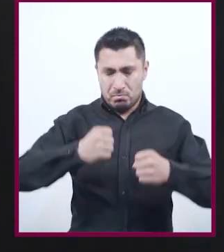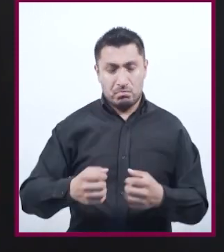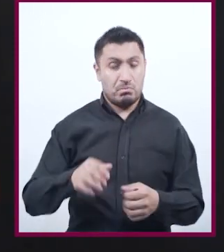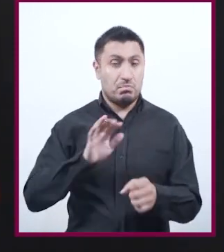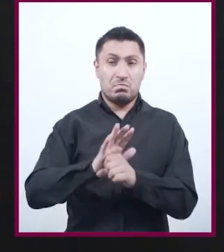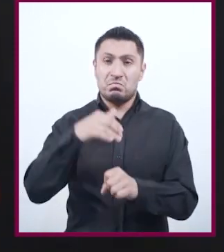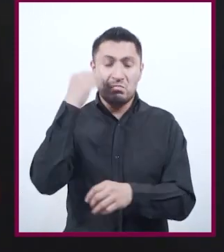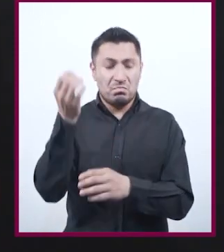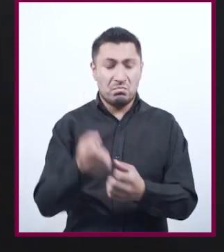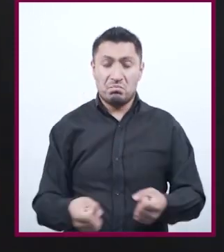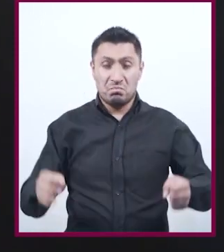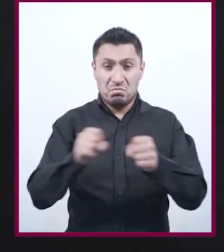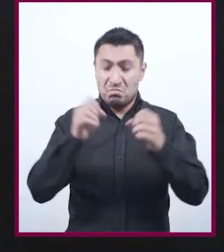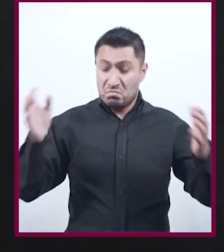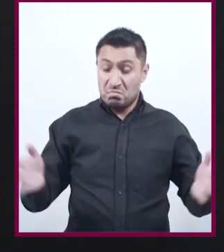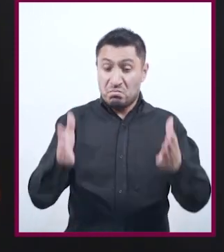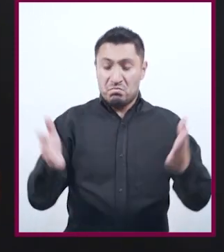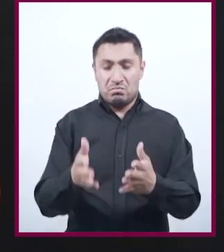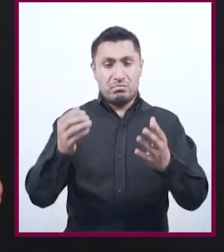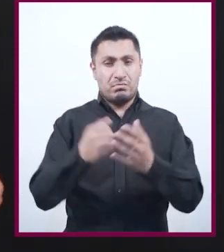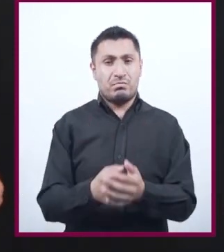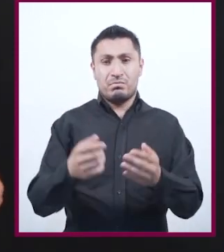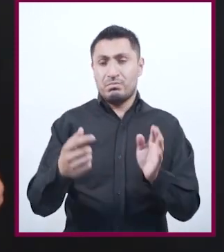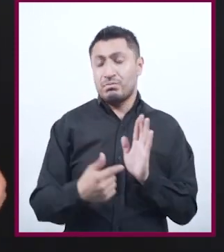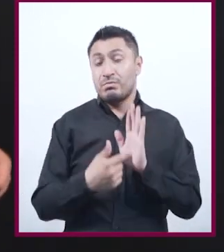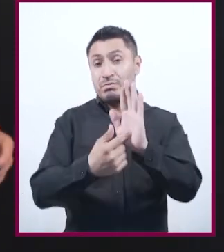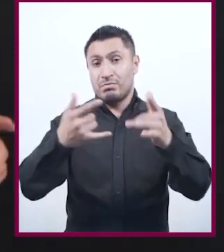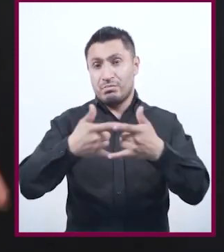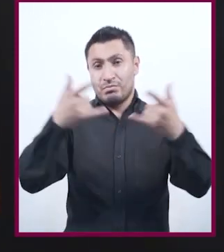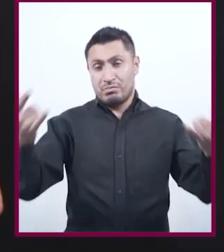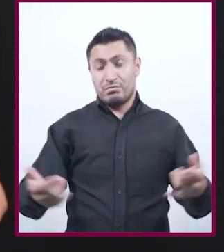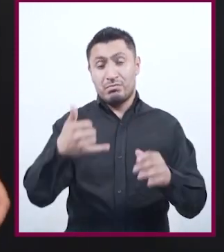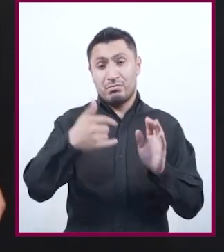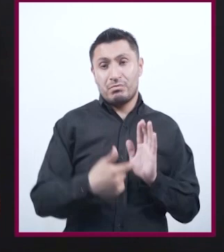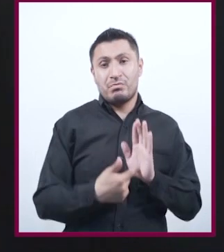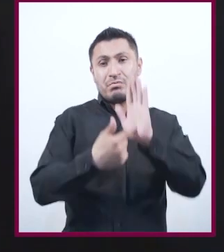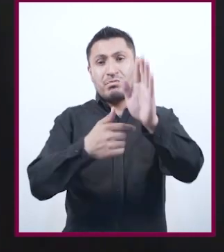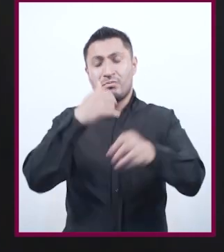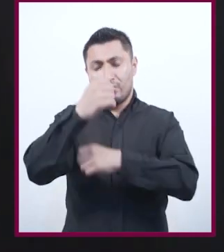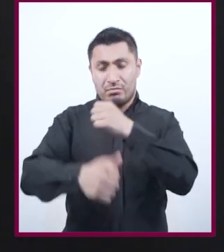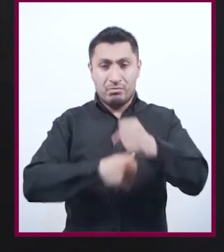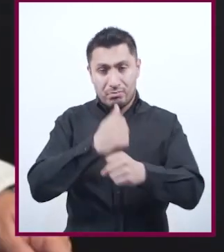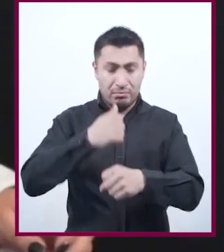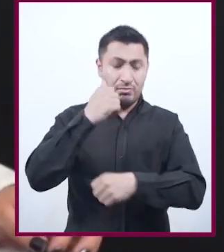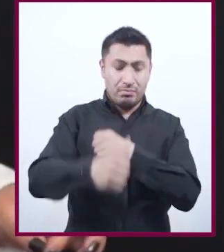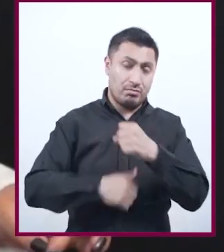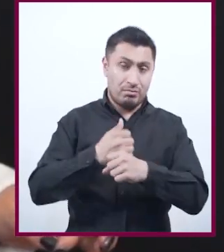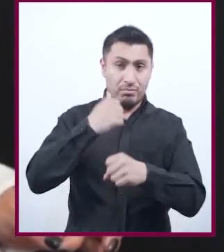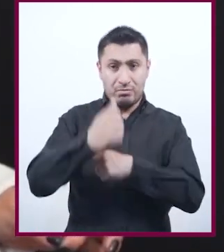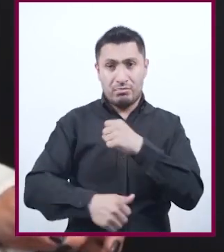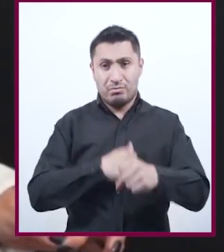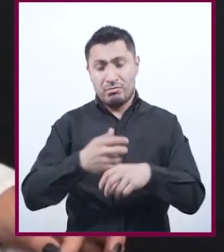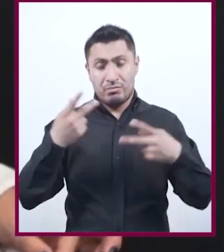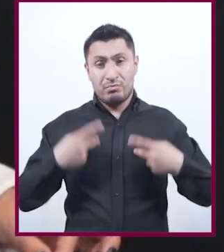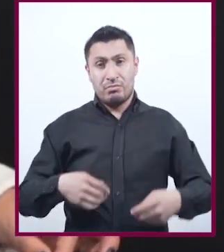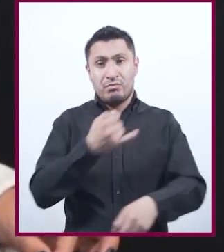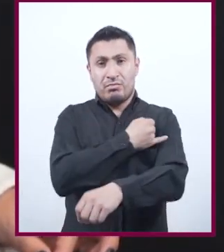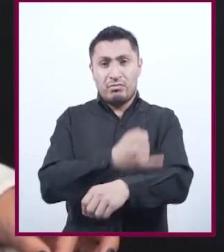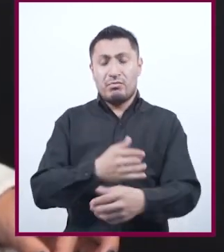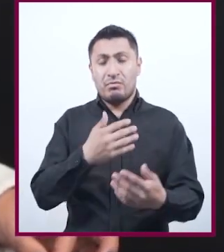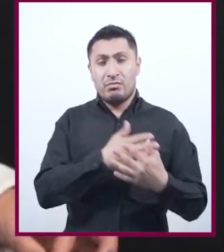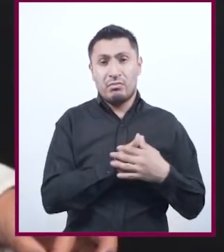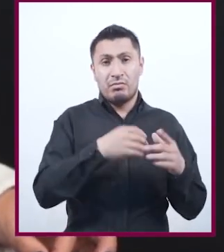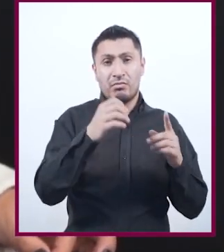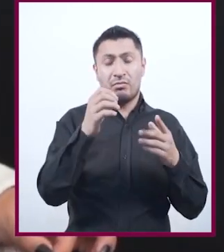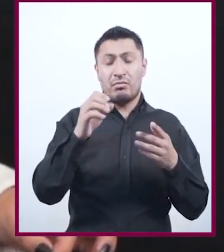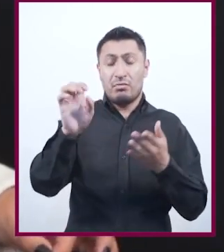enseña la historia y nos lo enseña año con año los iztapalapenses a través de su pasión bien organizada. Pero igual los parachicos de Chiapa